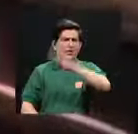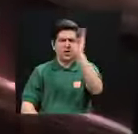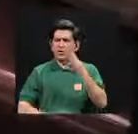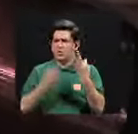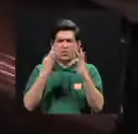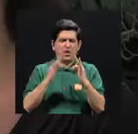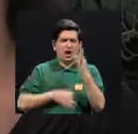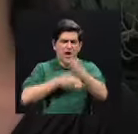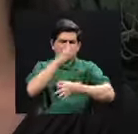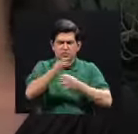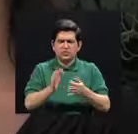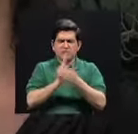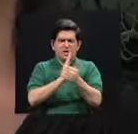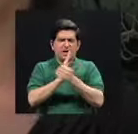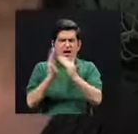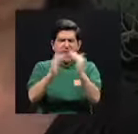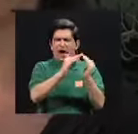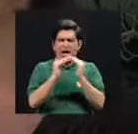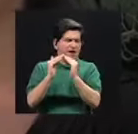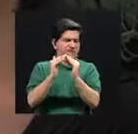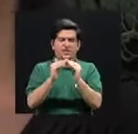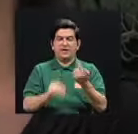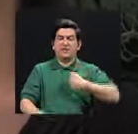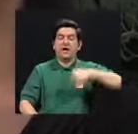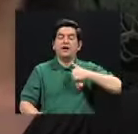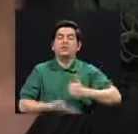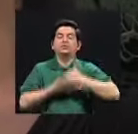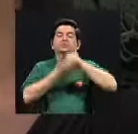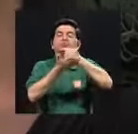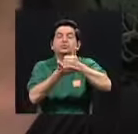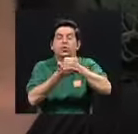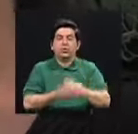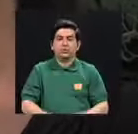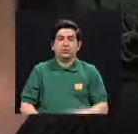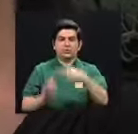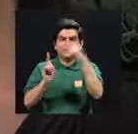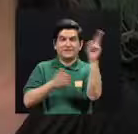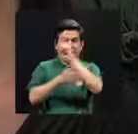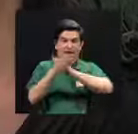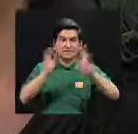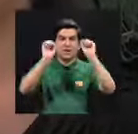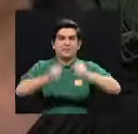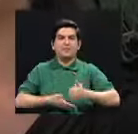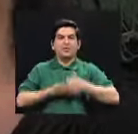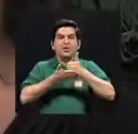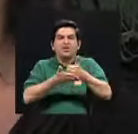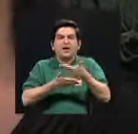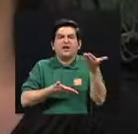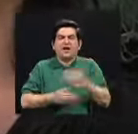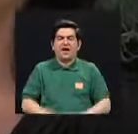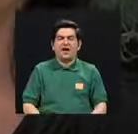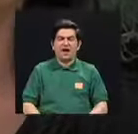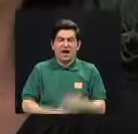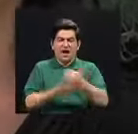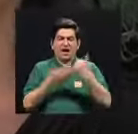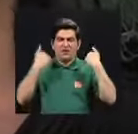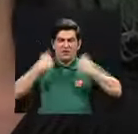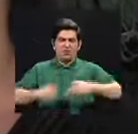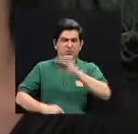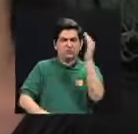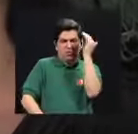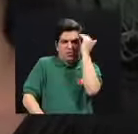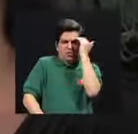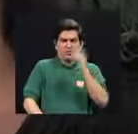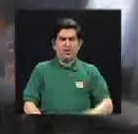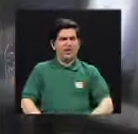lugar. En ningún momento pretendemos sustituir los talentos de la comunidad, sino más bien colaborar con lo que desde la universidad podemos aportar, que es el recurso humano